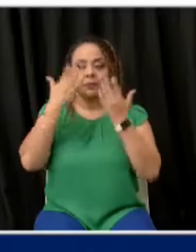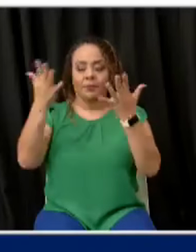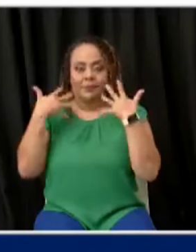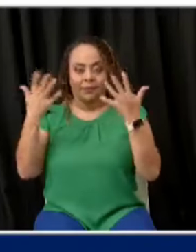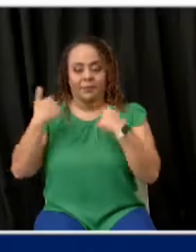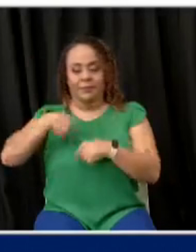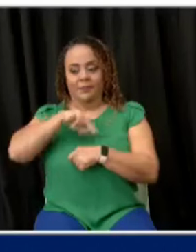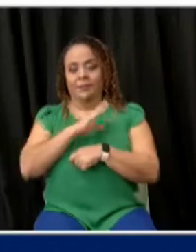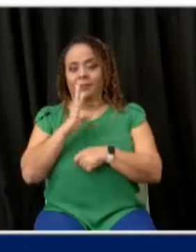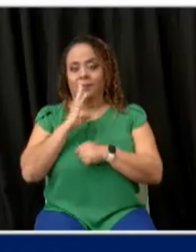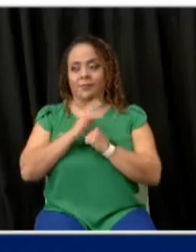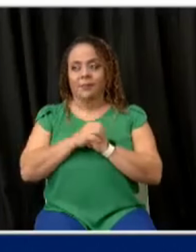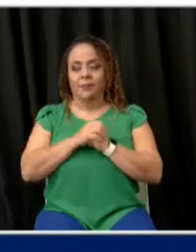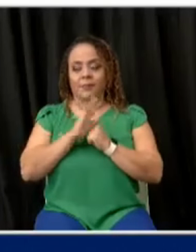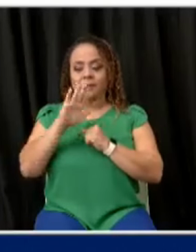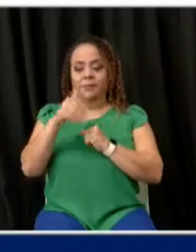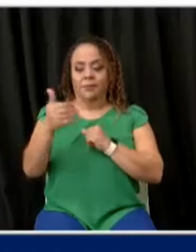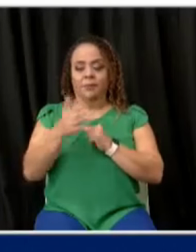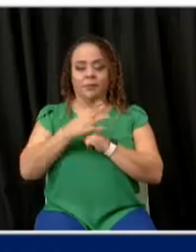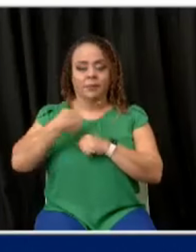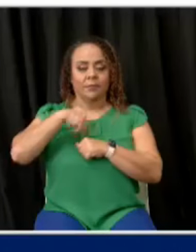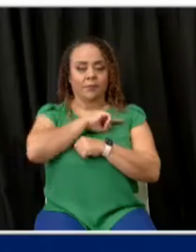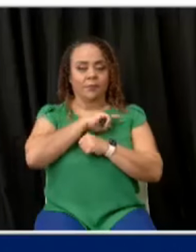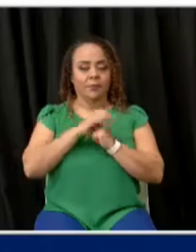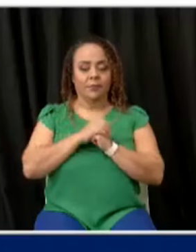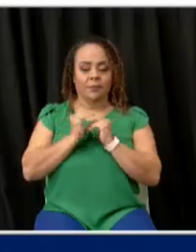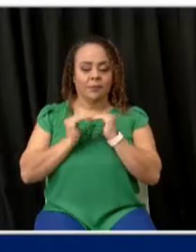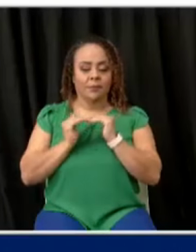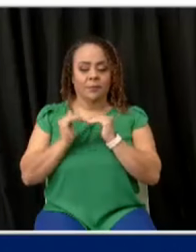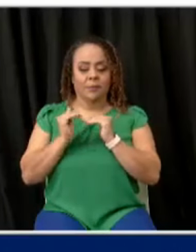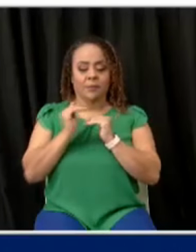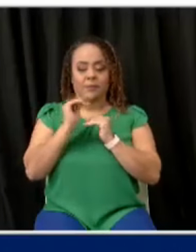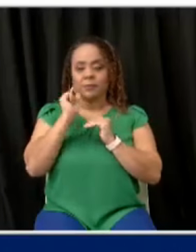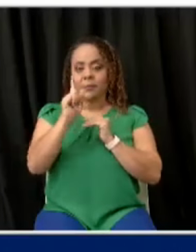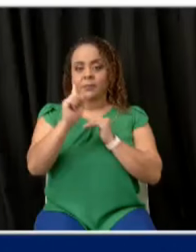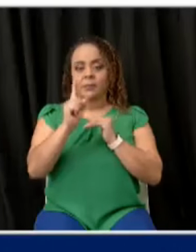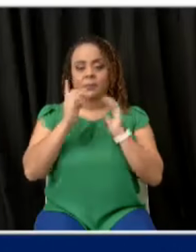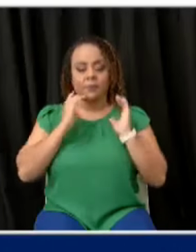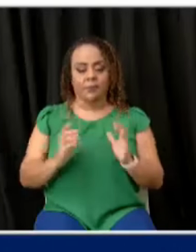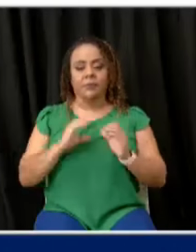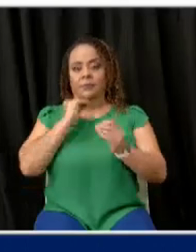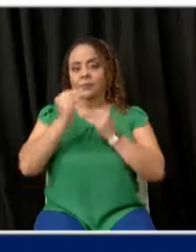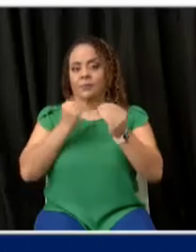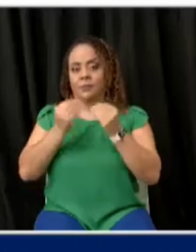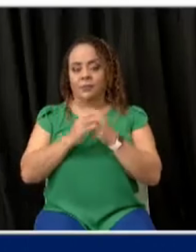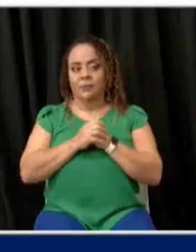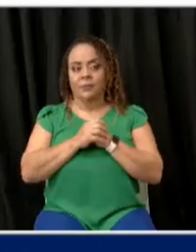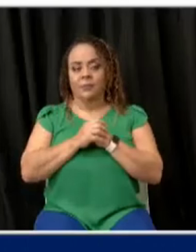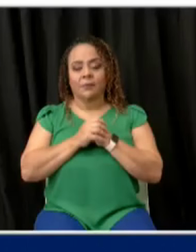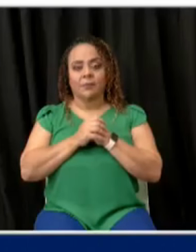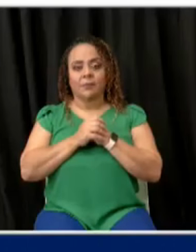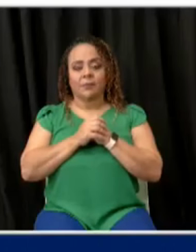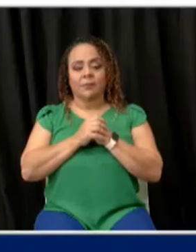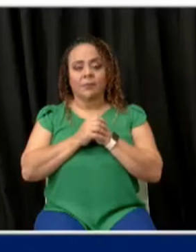estamos hablando, cuando nosotros subimos 1 grado, el cuerpo, ¿qué es lo que hace? Abre